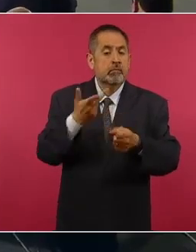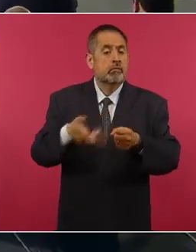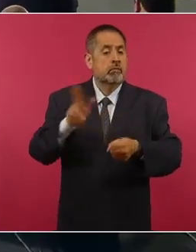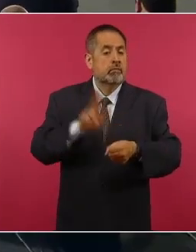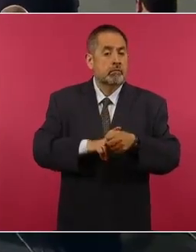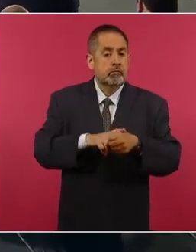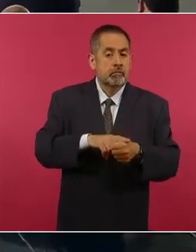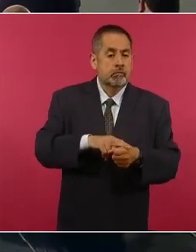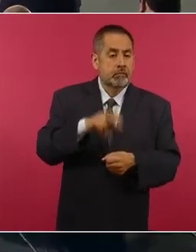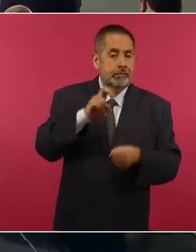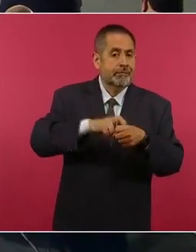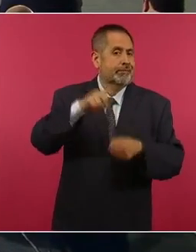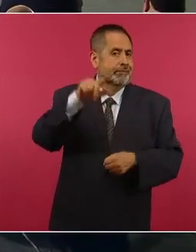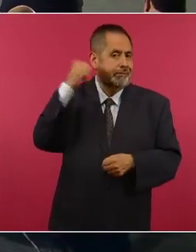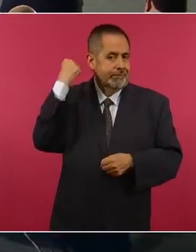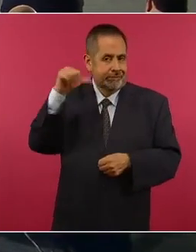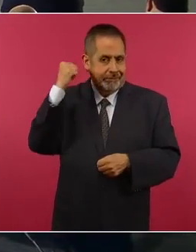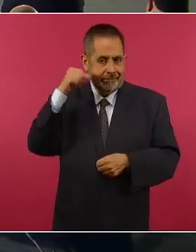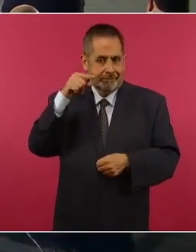General de Acapulco